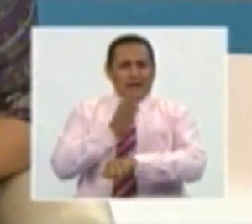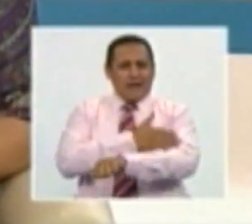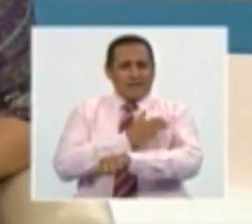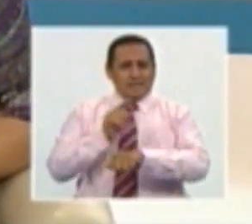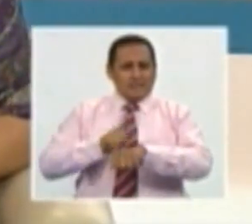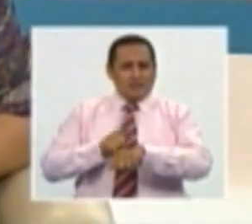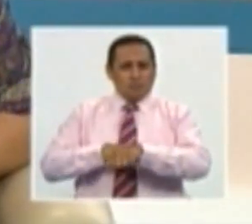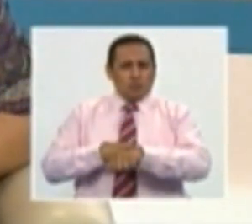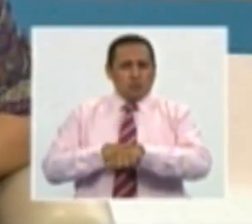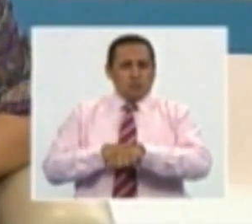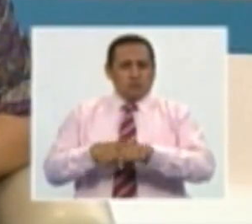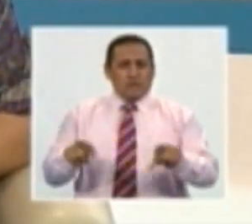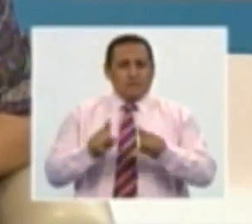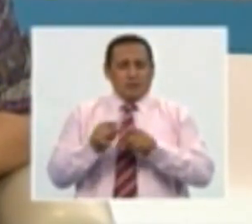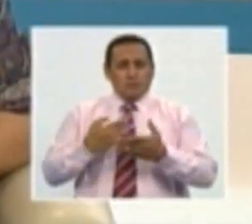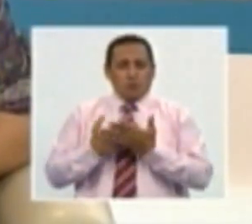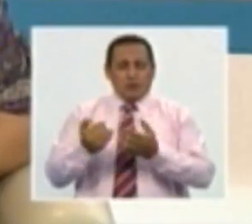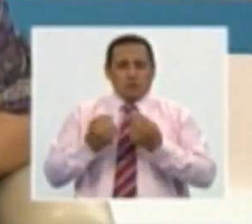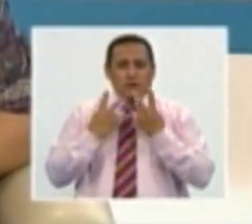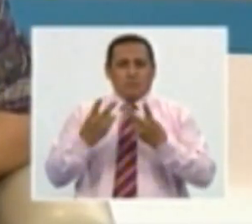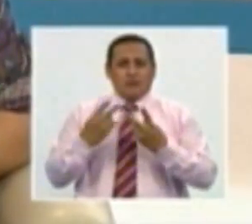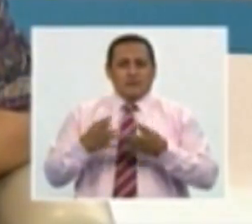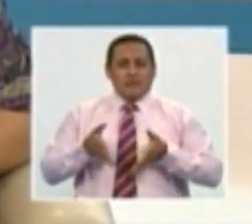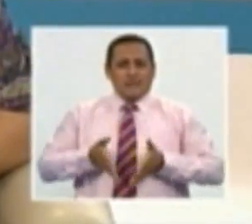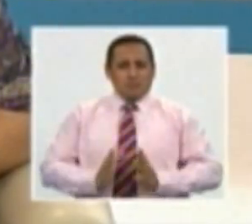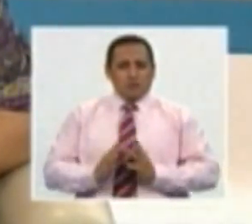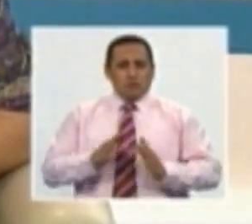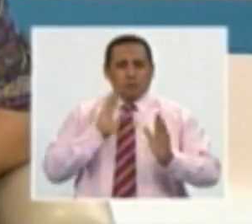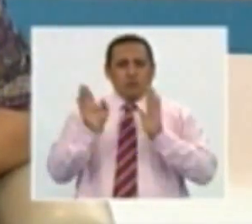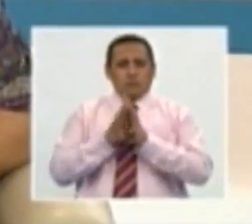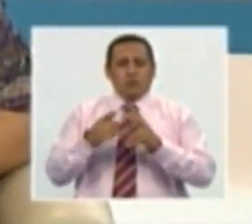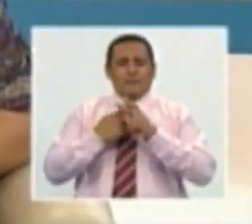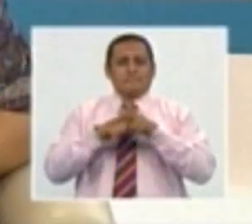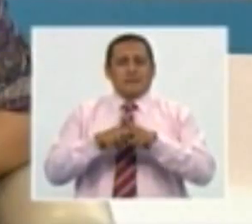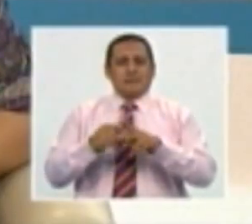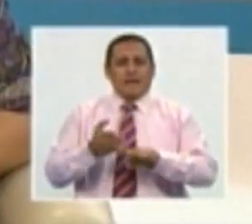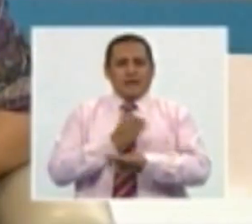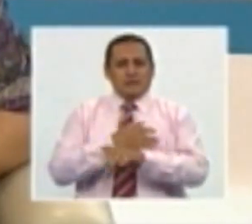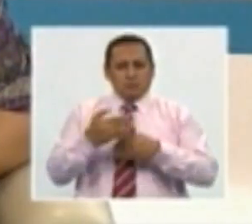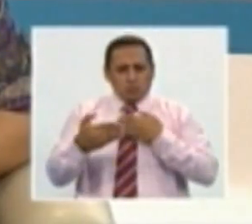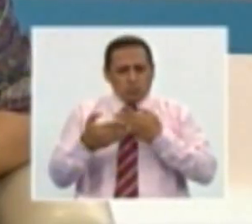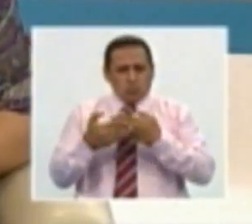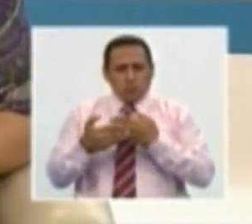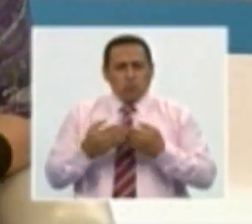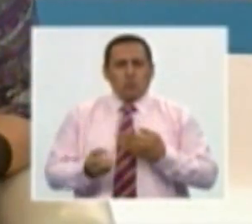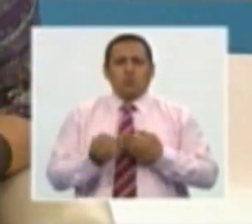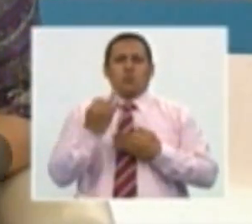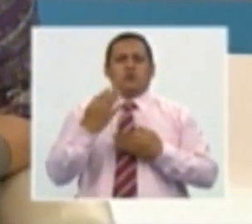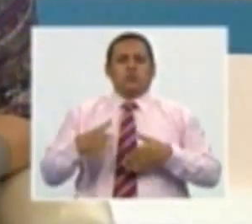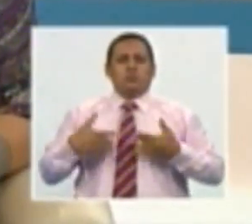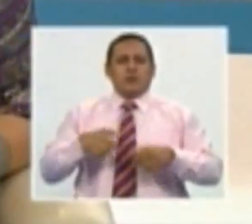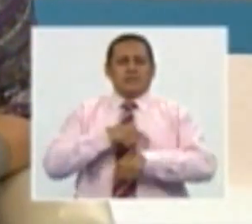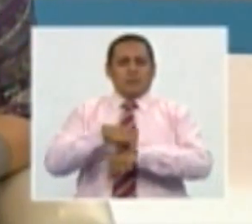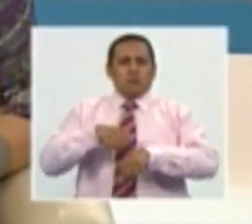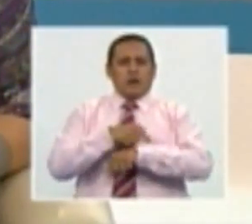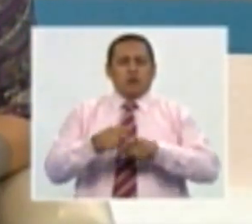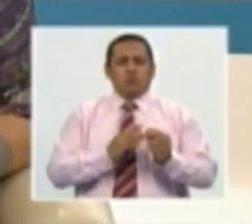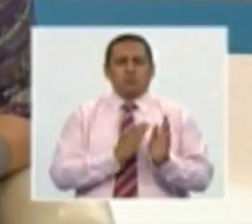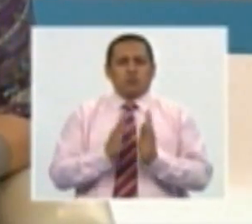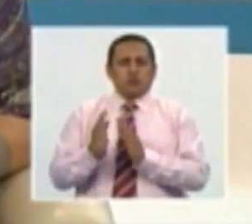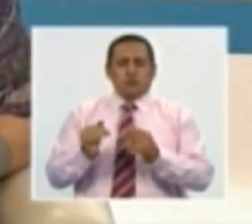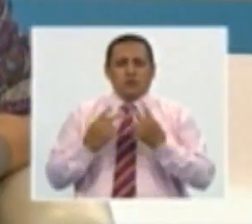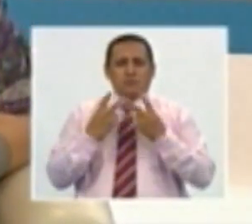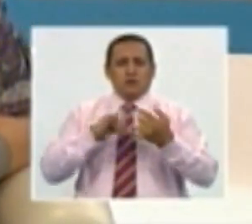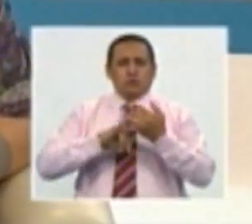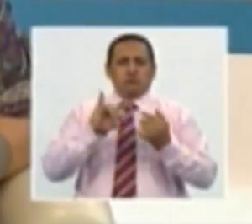de antelación, previendo la fecha de parto, ¿no? Porque si ya se hace muy justo, ¿cuánto puede demorar un proceso